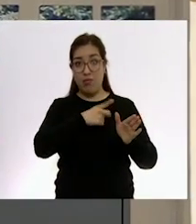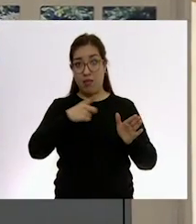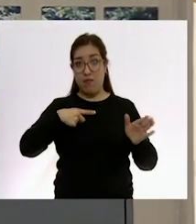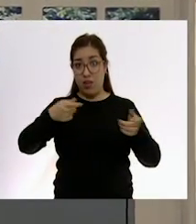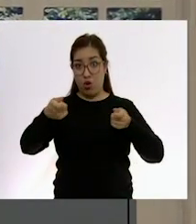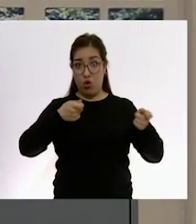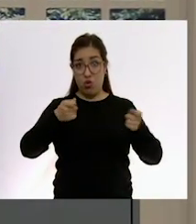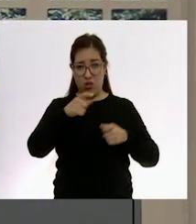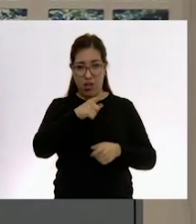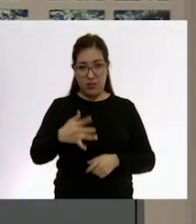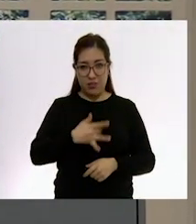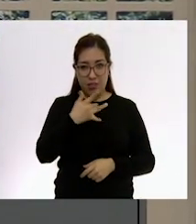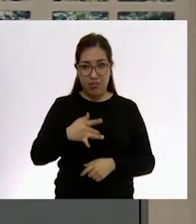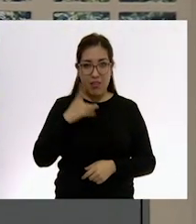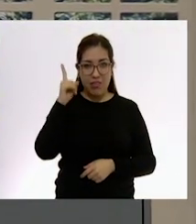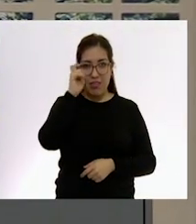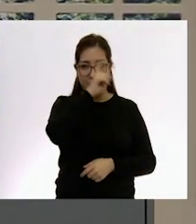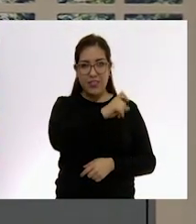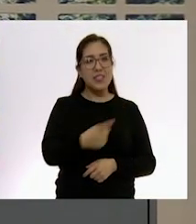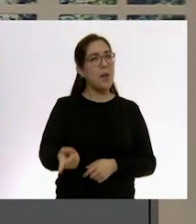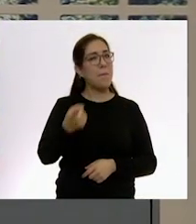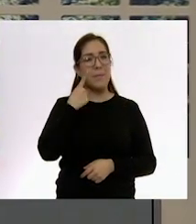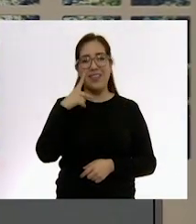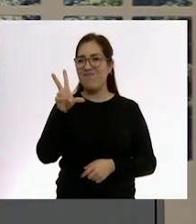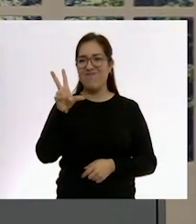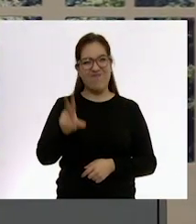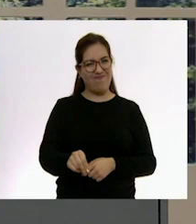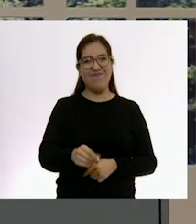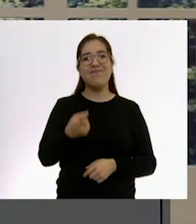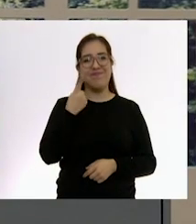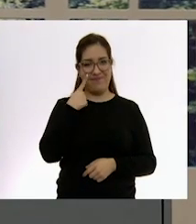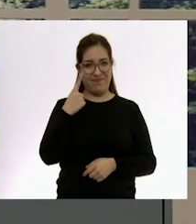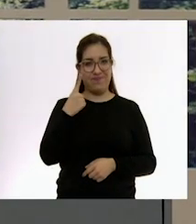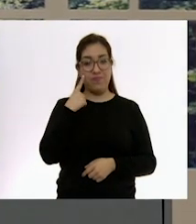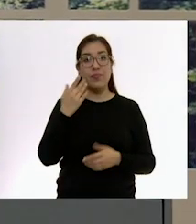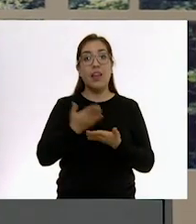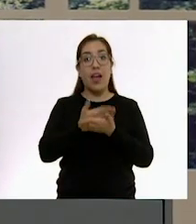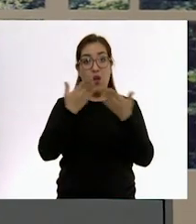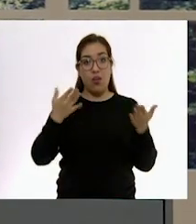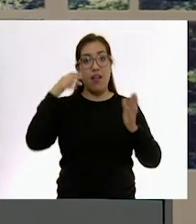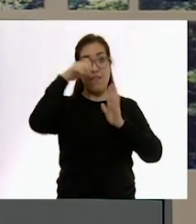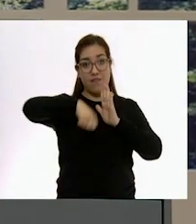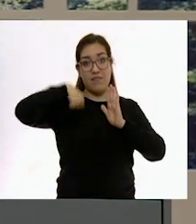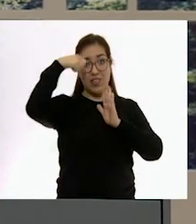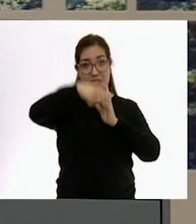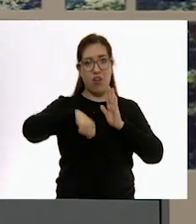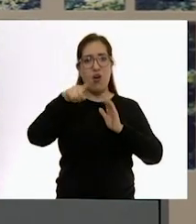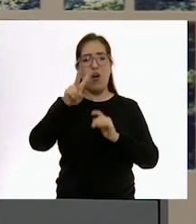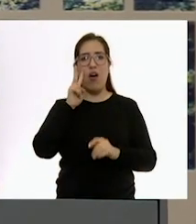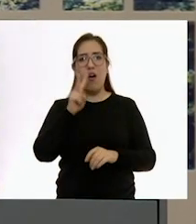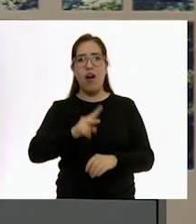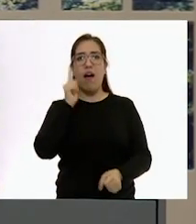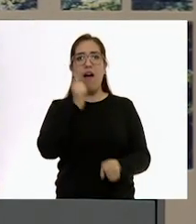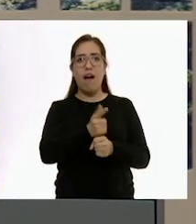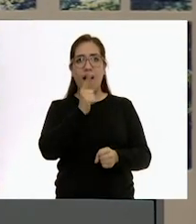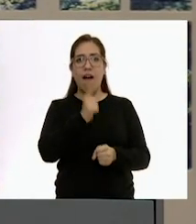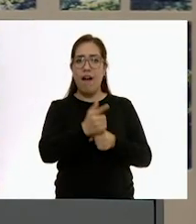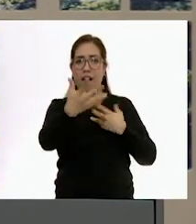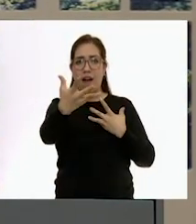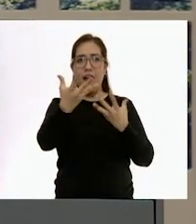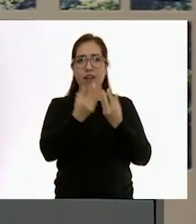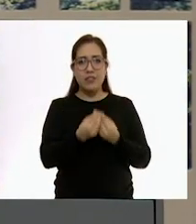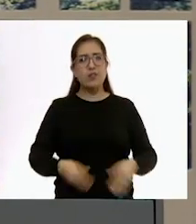¿Les suena complicado? Van a ver que no lo es. Seleccionamos algunos videos para que ustedes descubran con nosotros